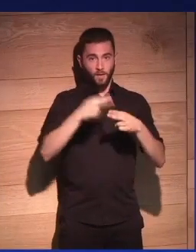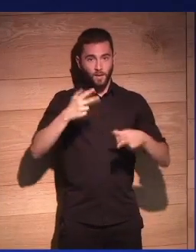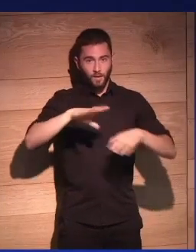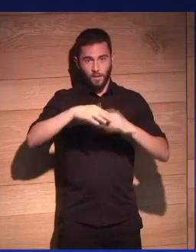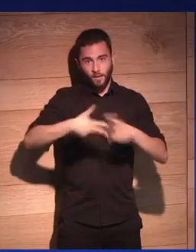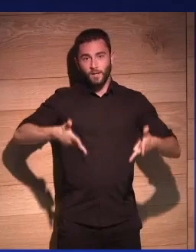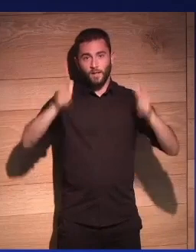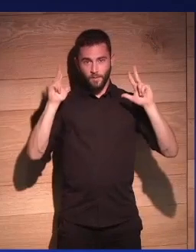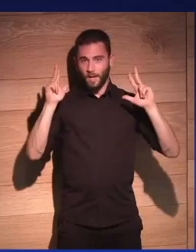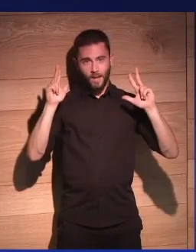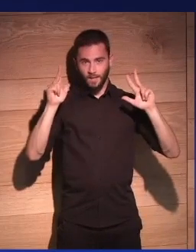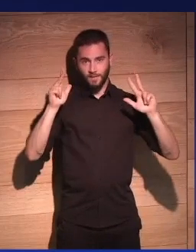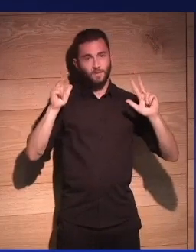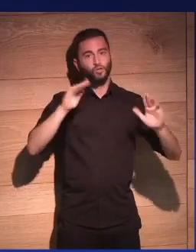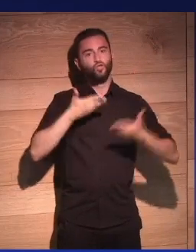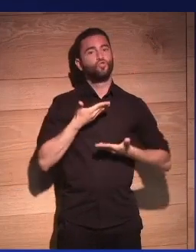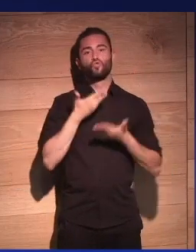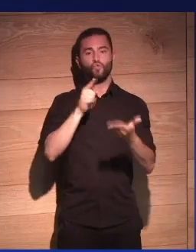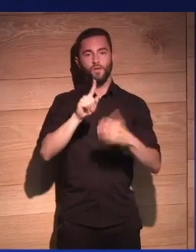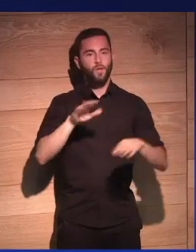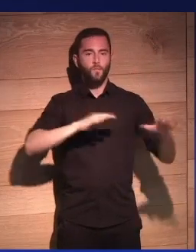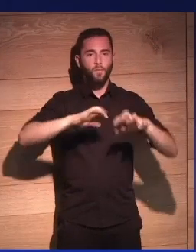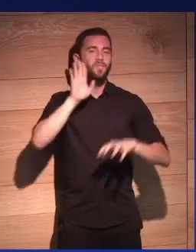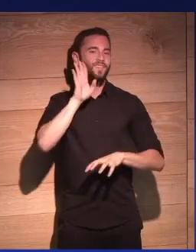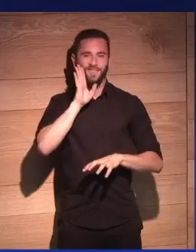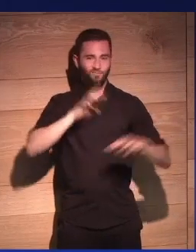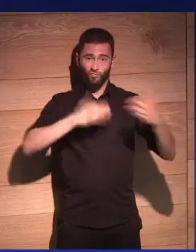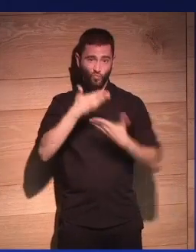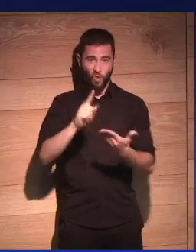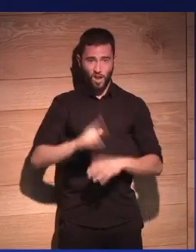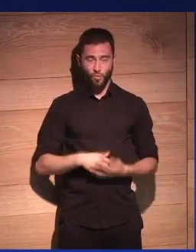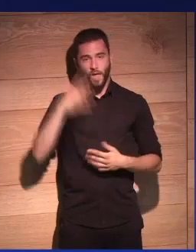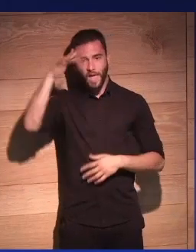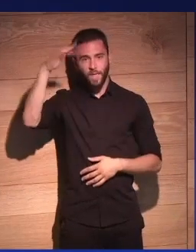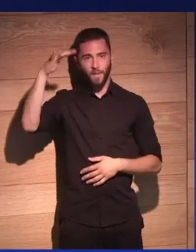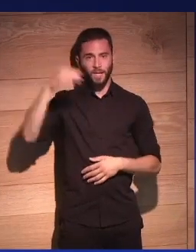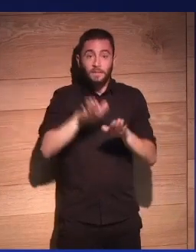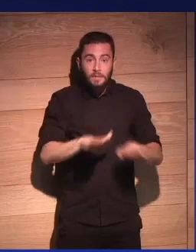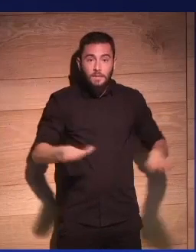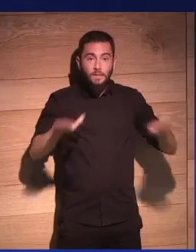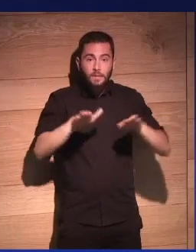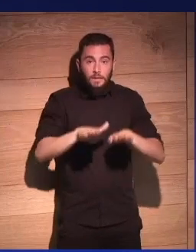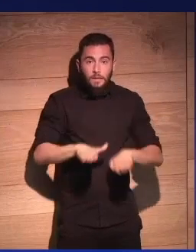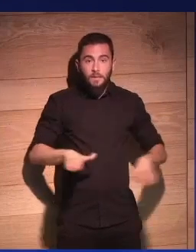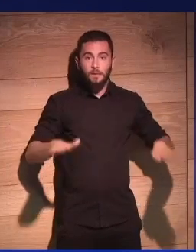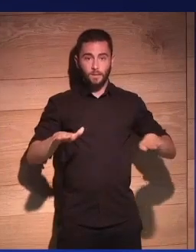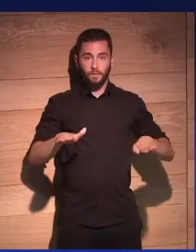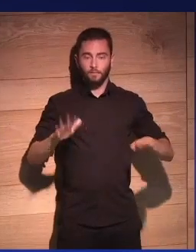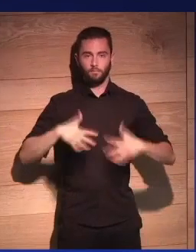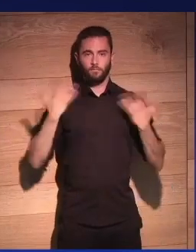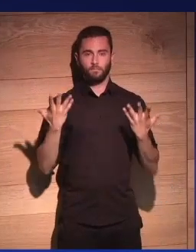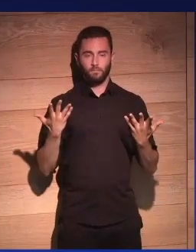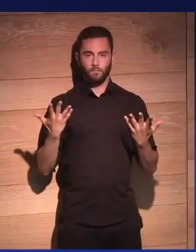neoliberales ayuden, ¿no?, a este movimiento, que imagínate que igual que el slow. Sí. Ahora, de